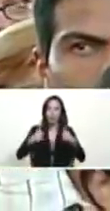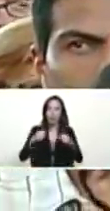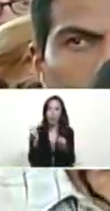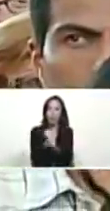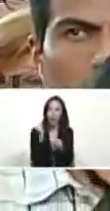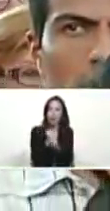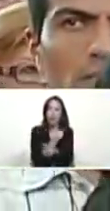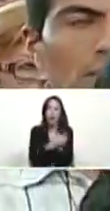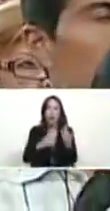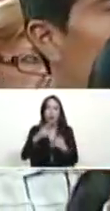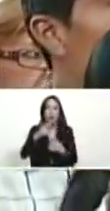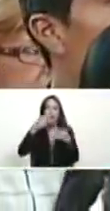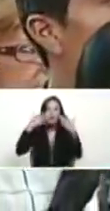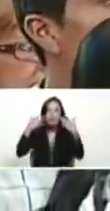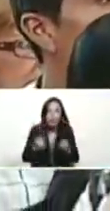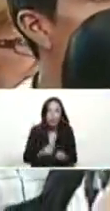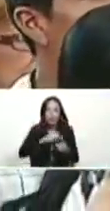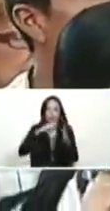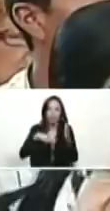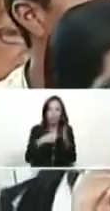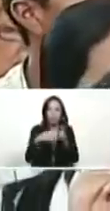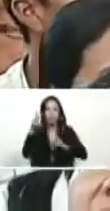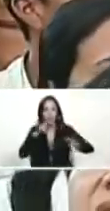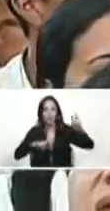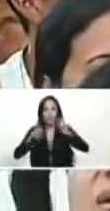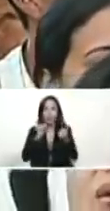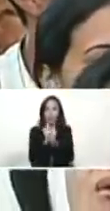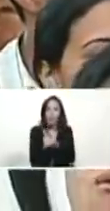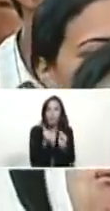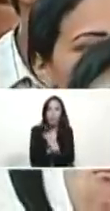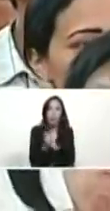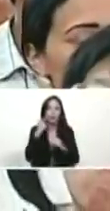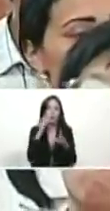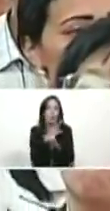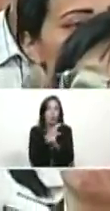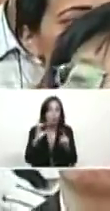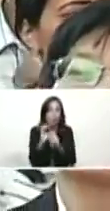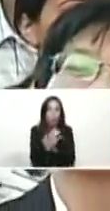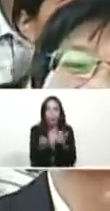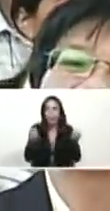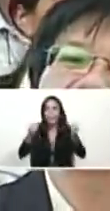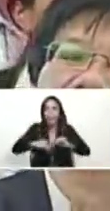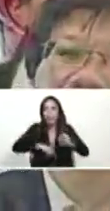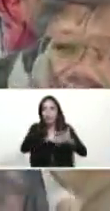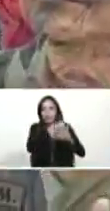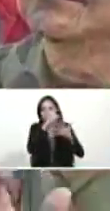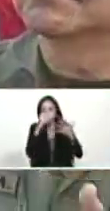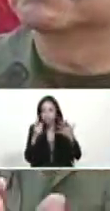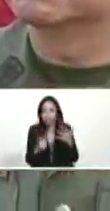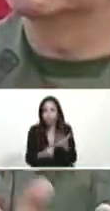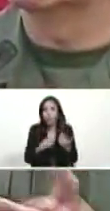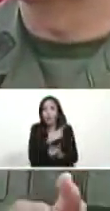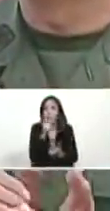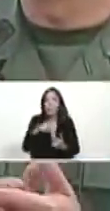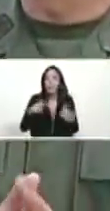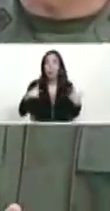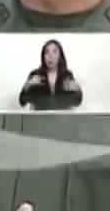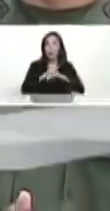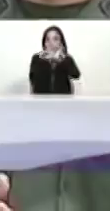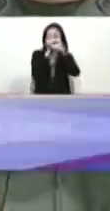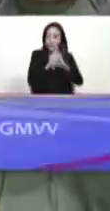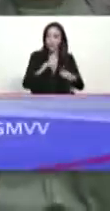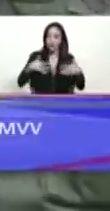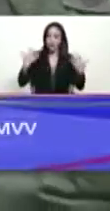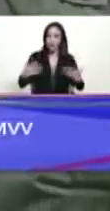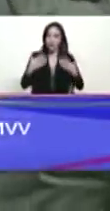seguridad social, en recreación, en deporte, en cultura, en la felicidad social, en la